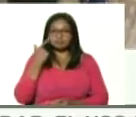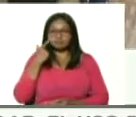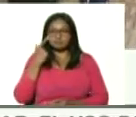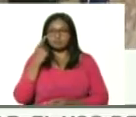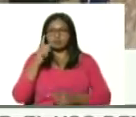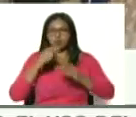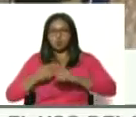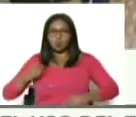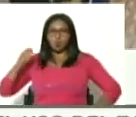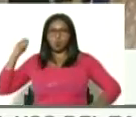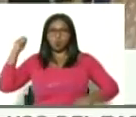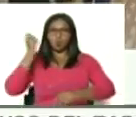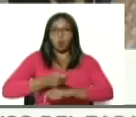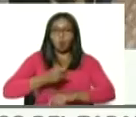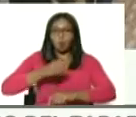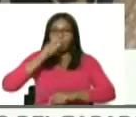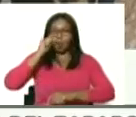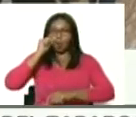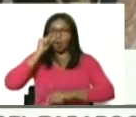iba Carapaica